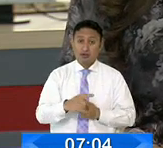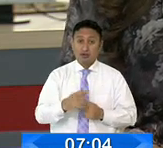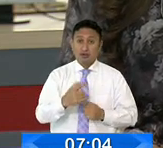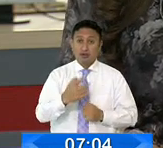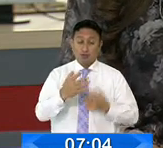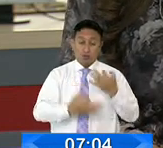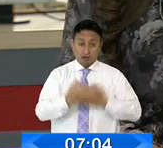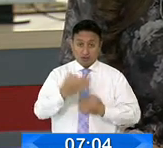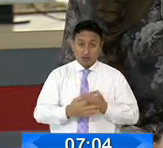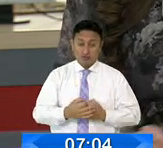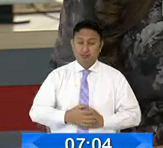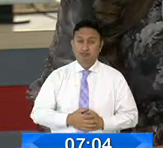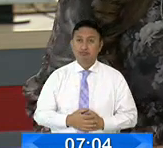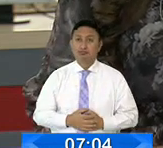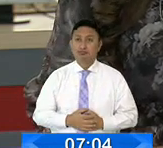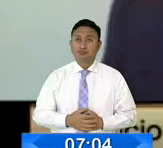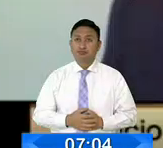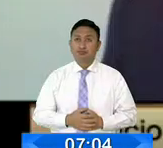procesos judiciales.